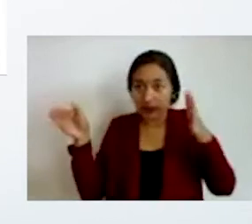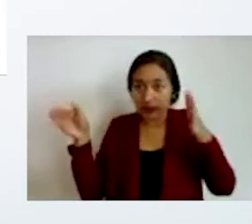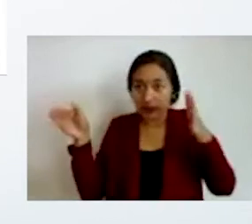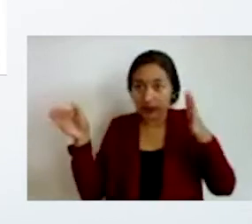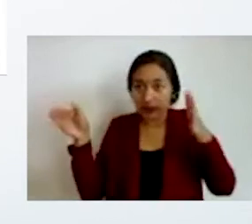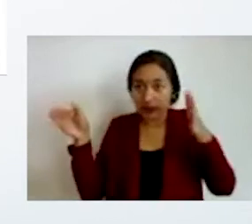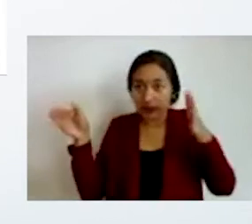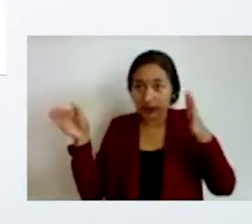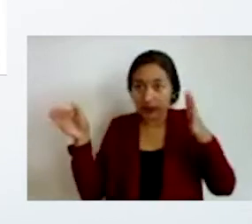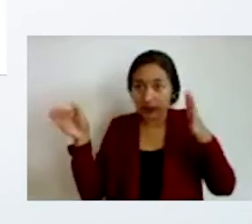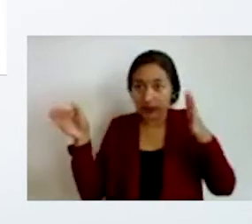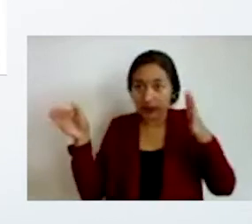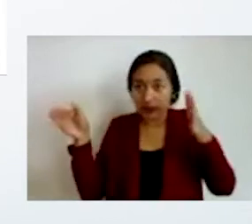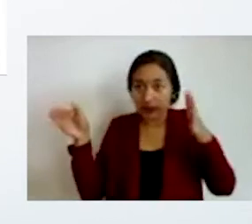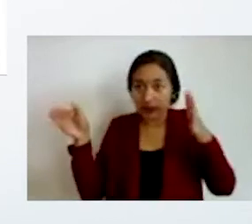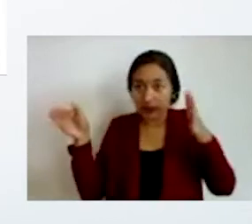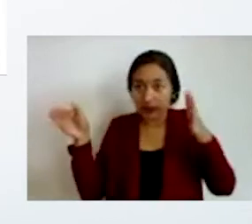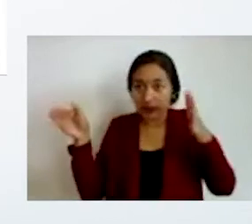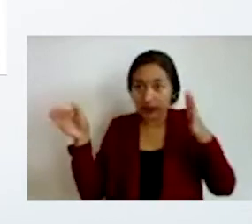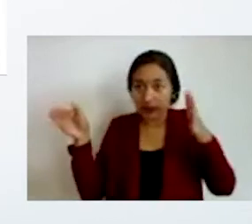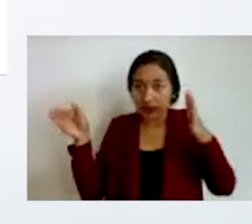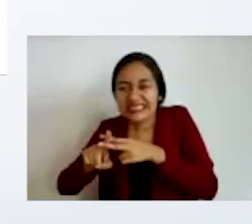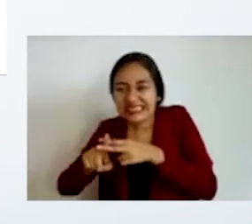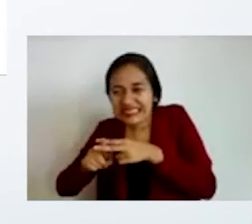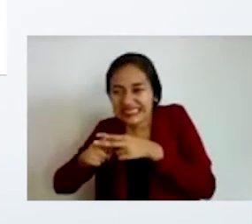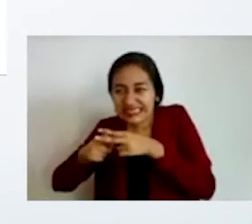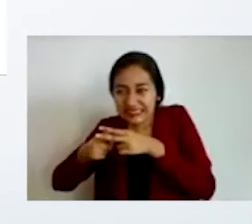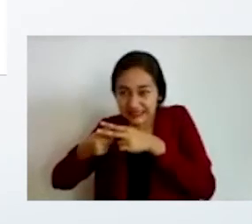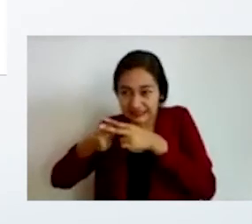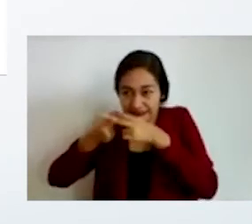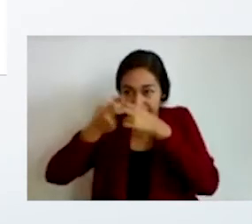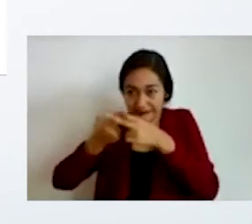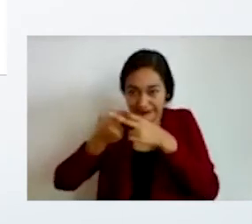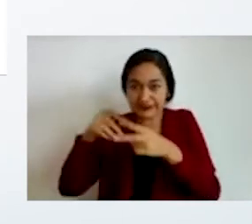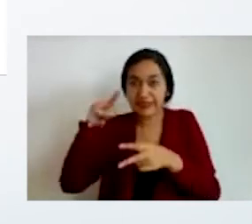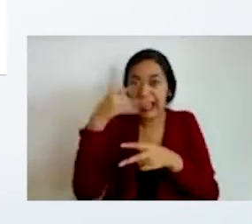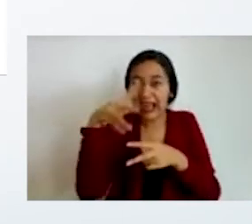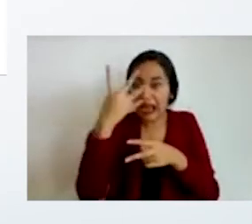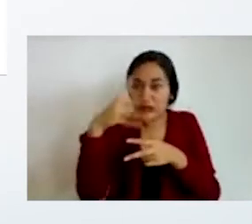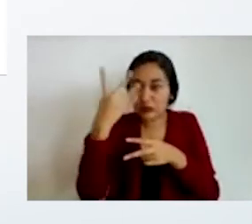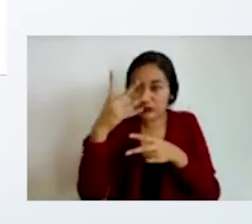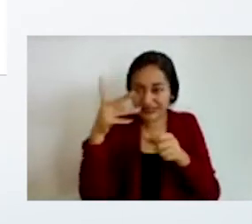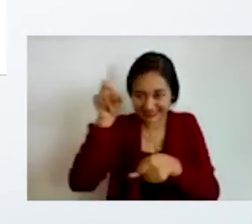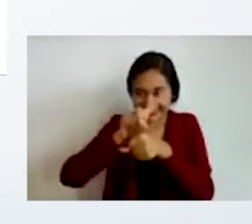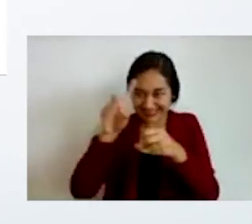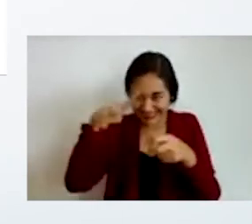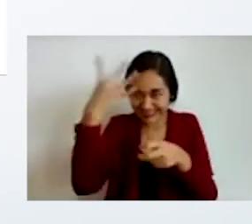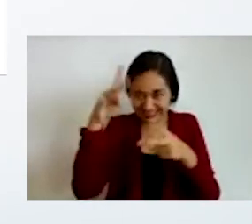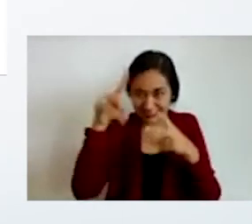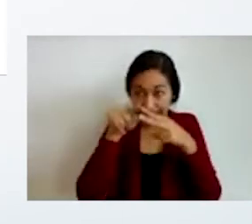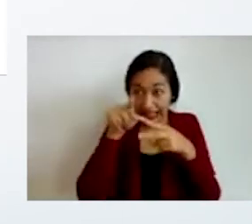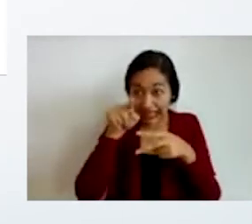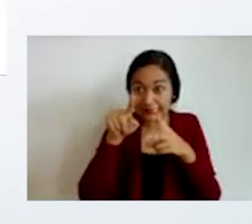se inician los signos y los síntomas, podríamos ver que la enfermedad es leve y